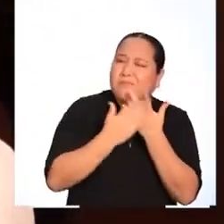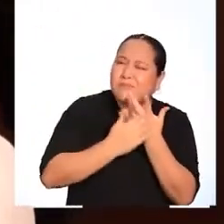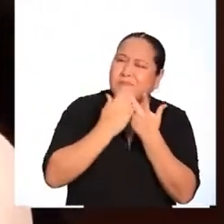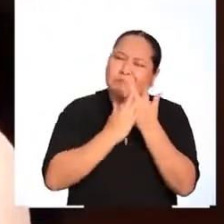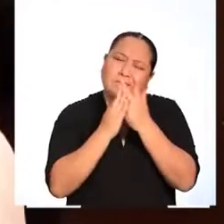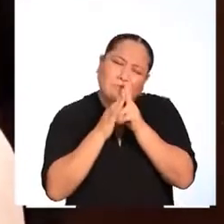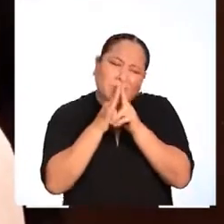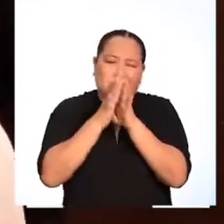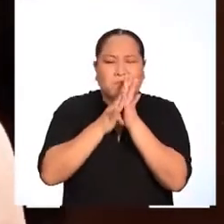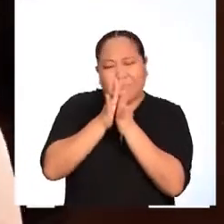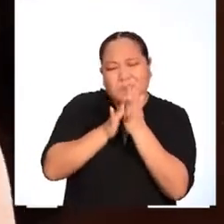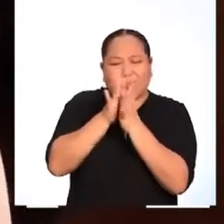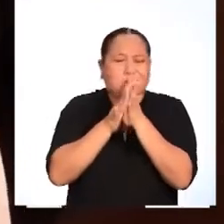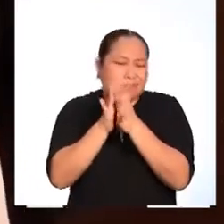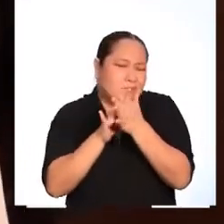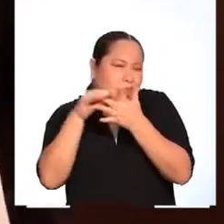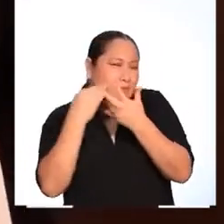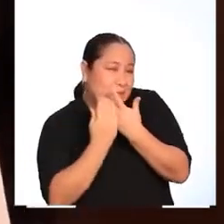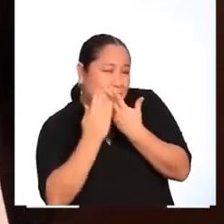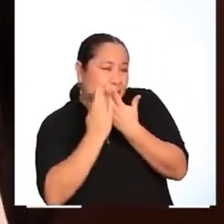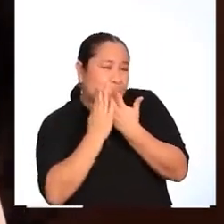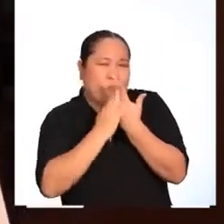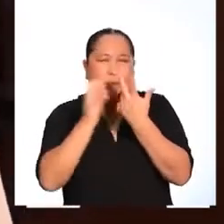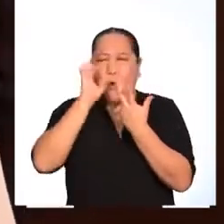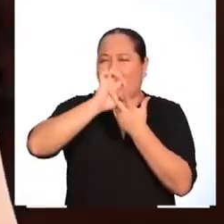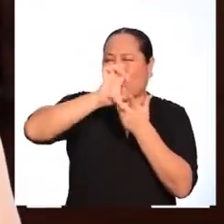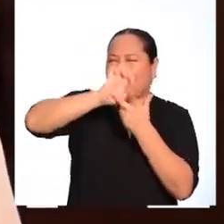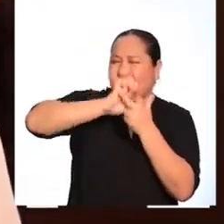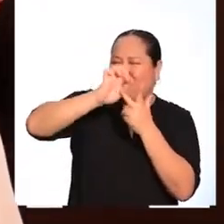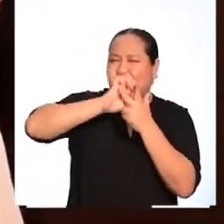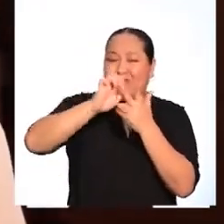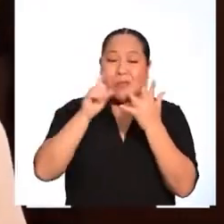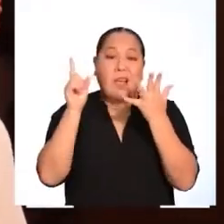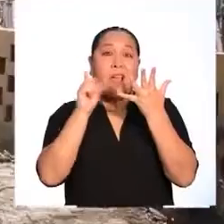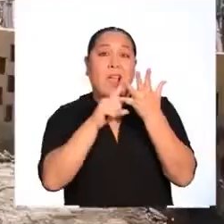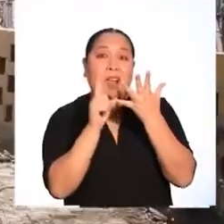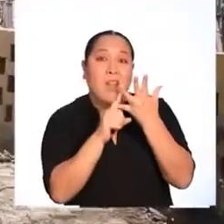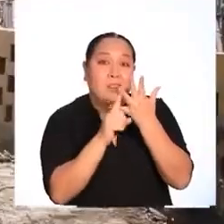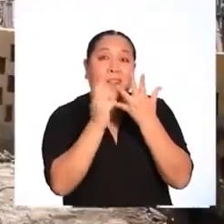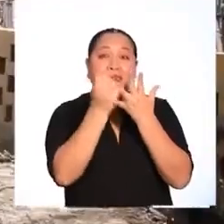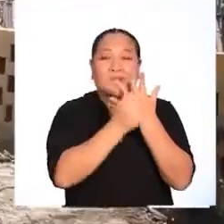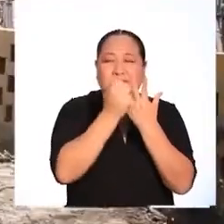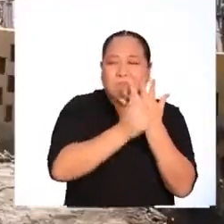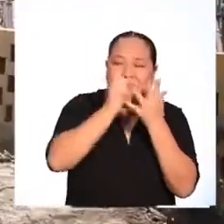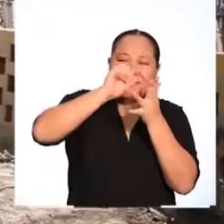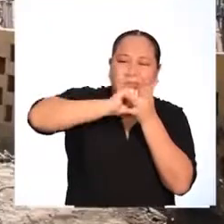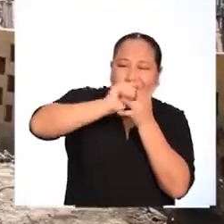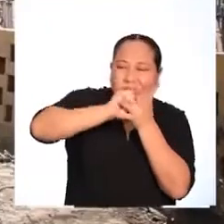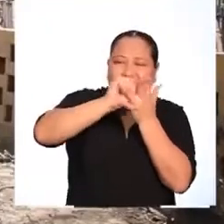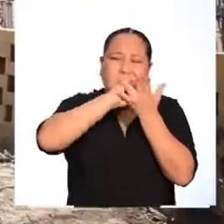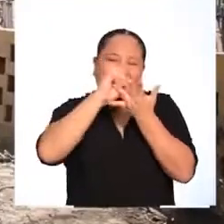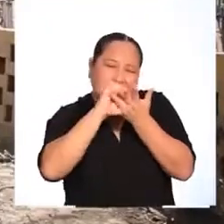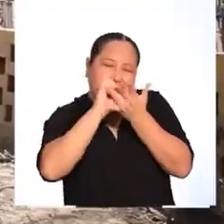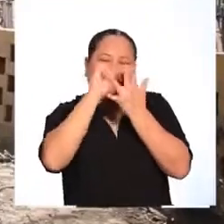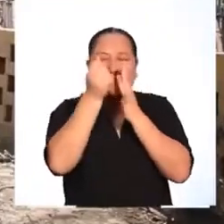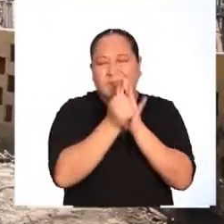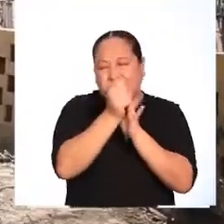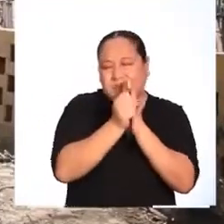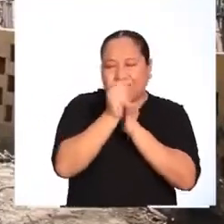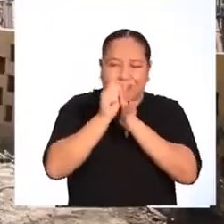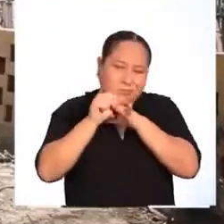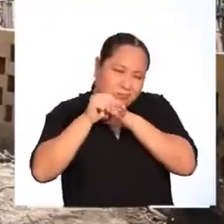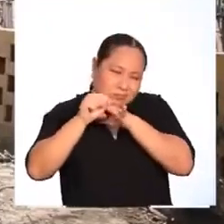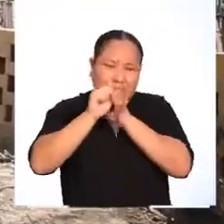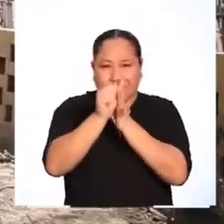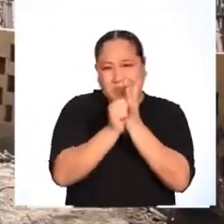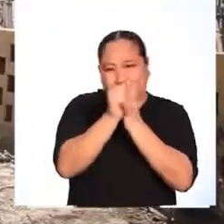medios que no mentimos yo me siento que no tomo muchos lados anular aquí voy a pasar yo de pronto